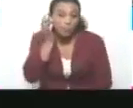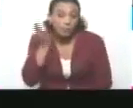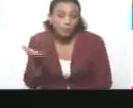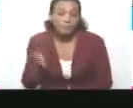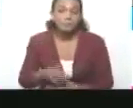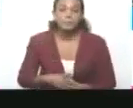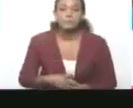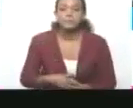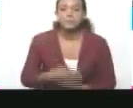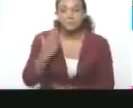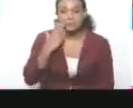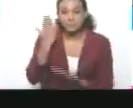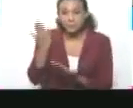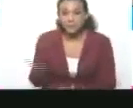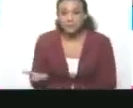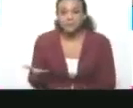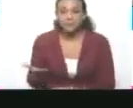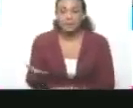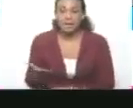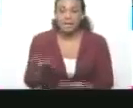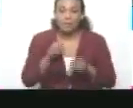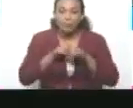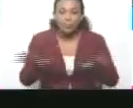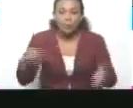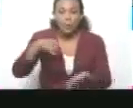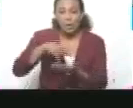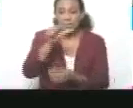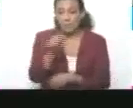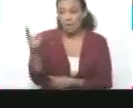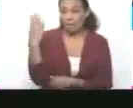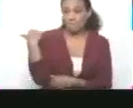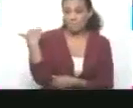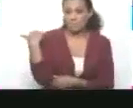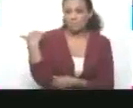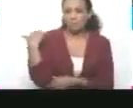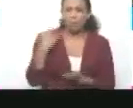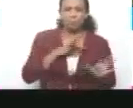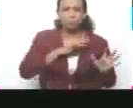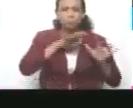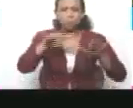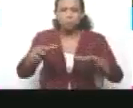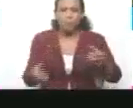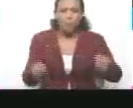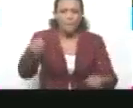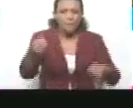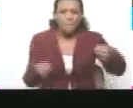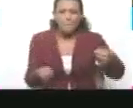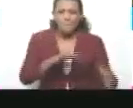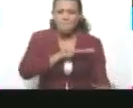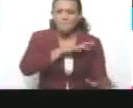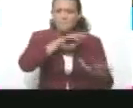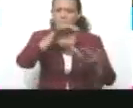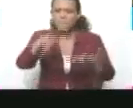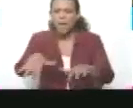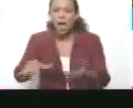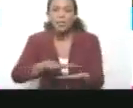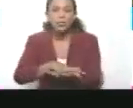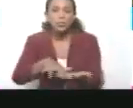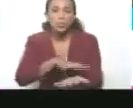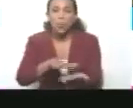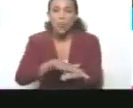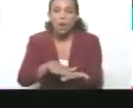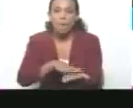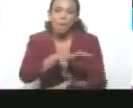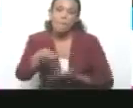de Iris Chacón, que nos desplegamos hace una semana por completo todas las cuadrillas de Hidrocentro para solventar